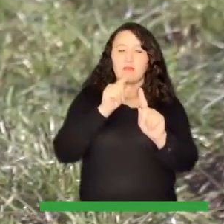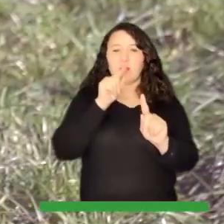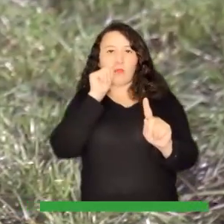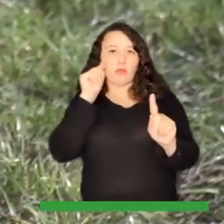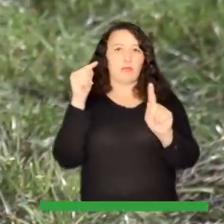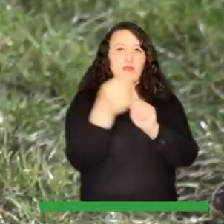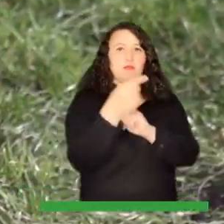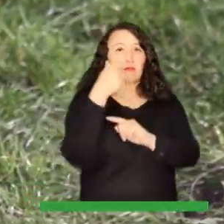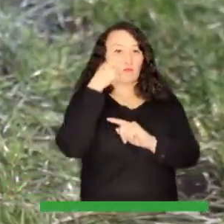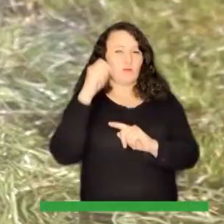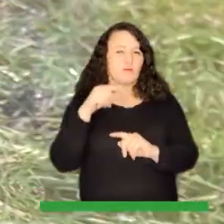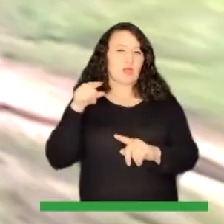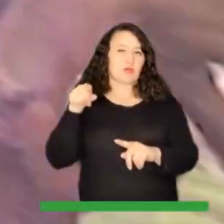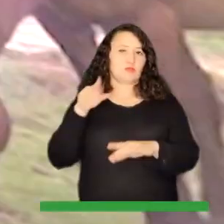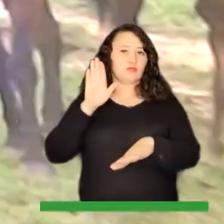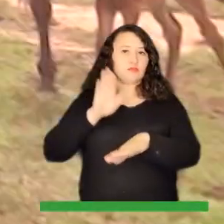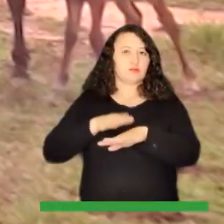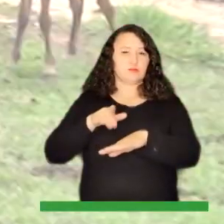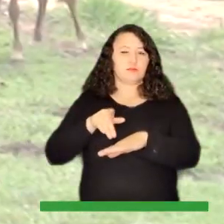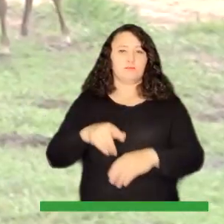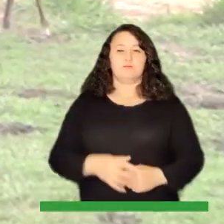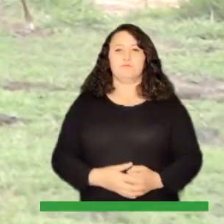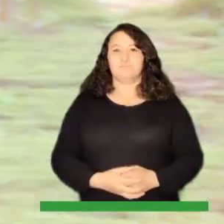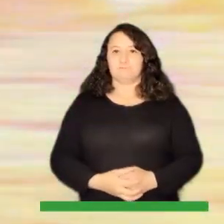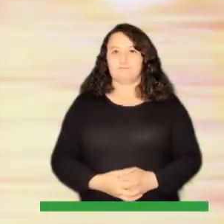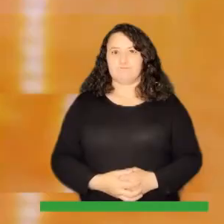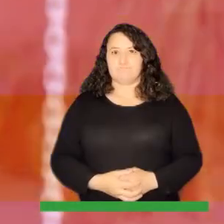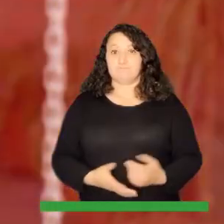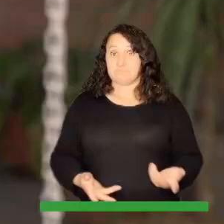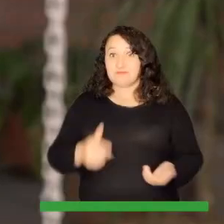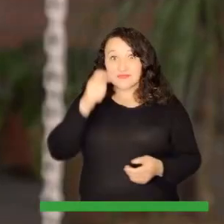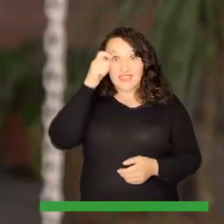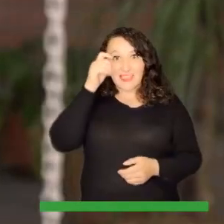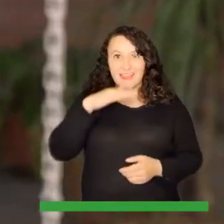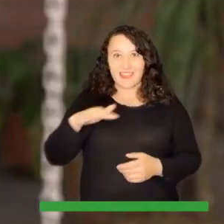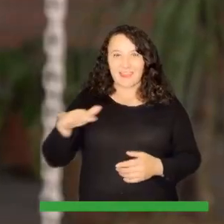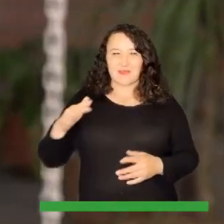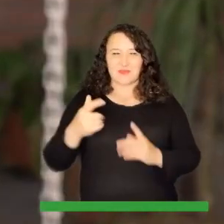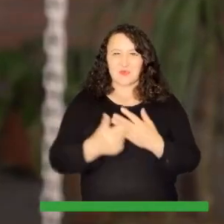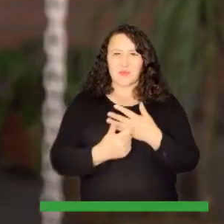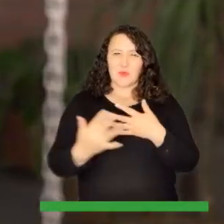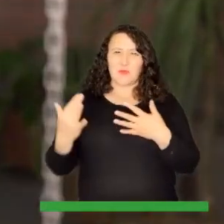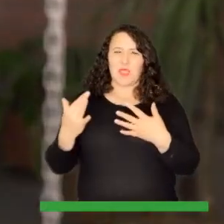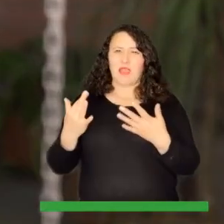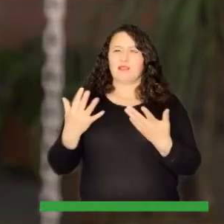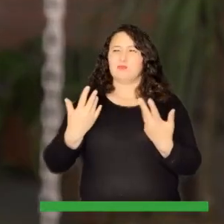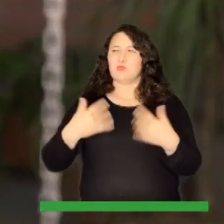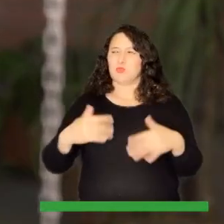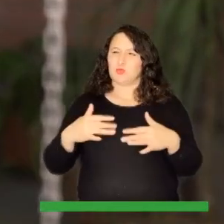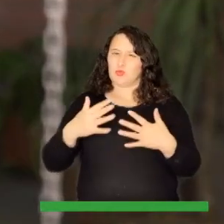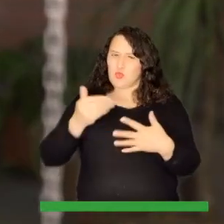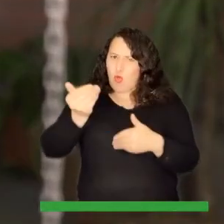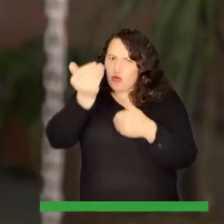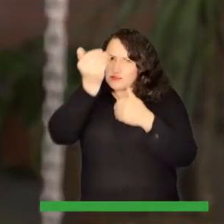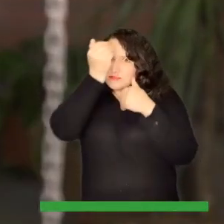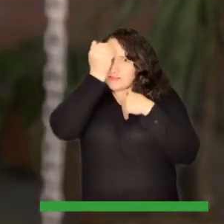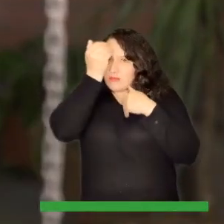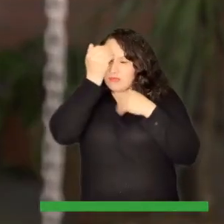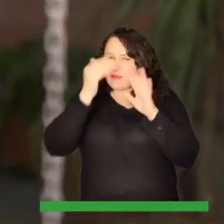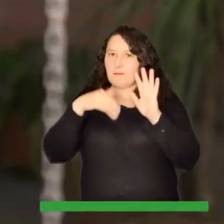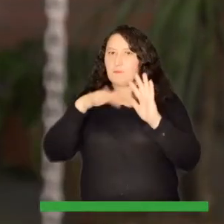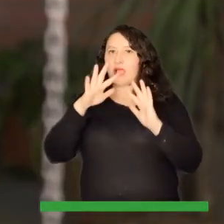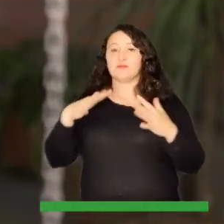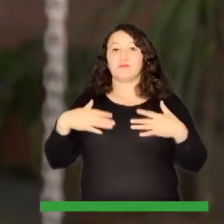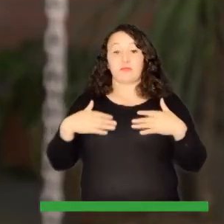o indirectamente por los humanos. Y justamente los ganaderos del Guaviare son cada vez más conscientes de la importancia de implementar